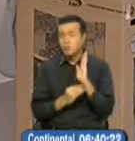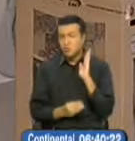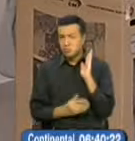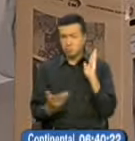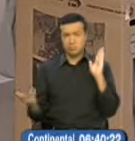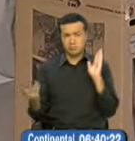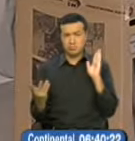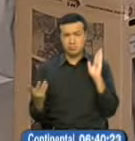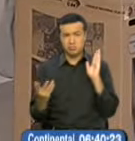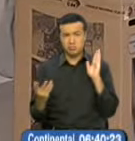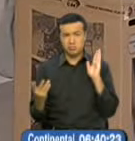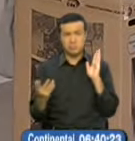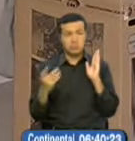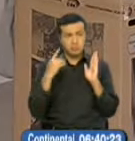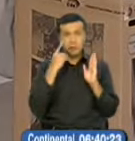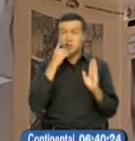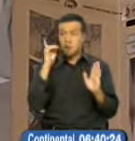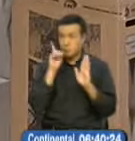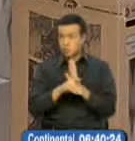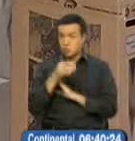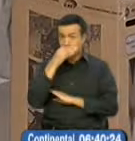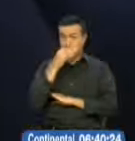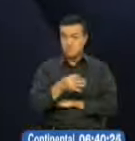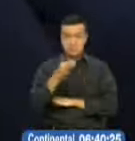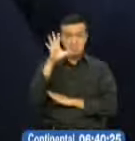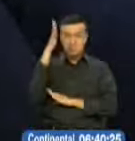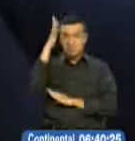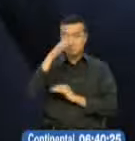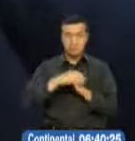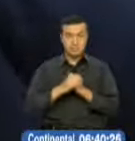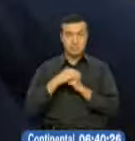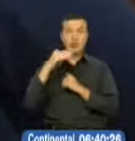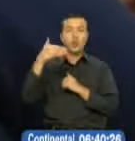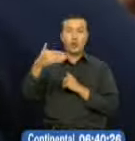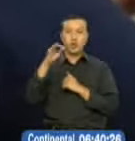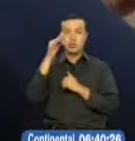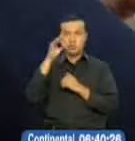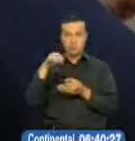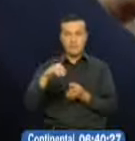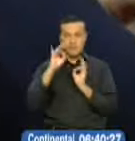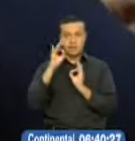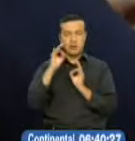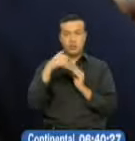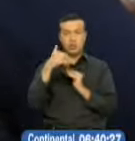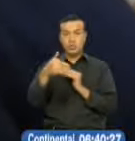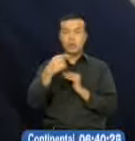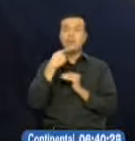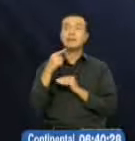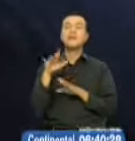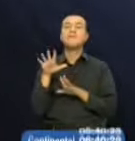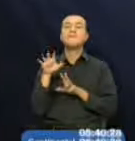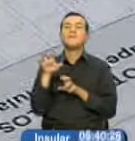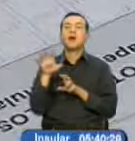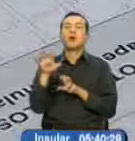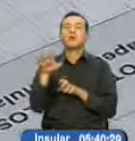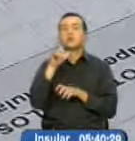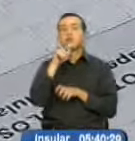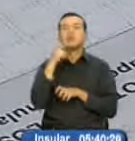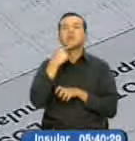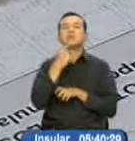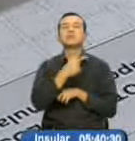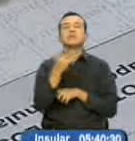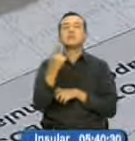esta aseveración nunca fue denunciada formalmente. Luego del 19 de febrero, la idea de fraude también la posicionaron